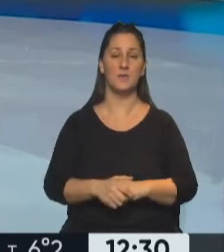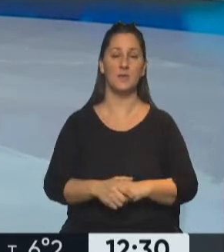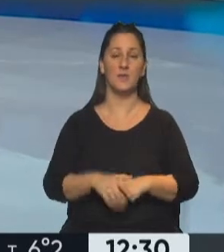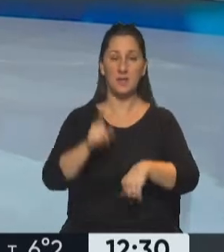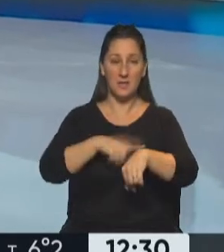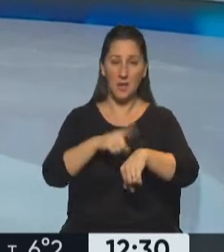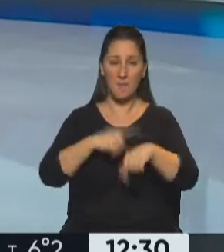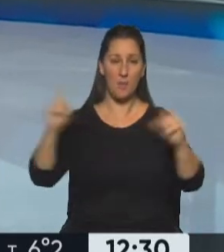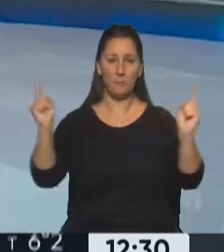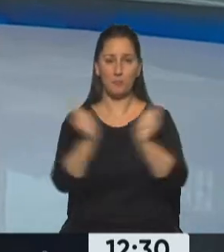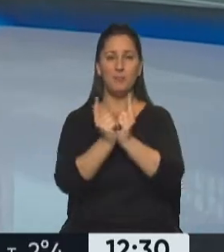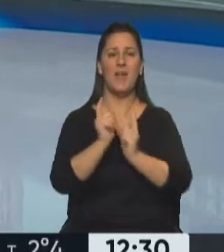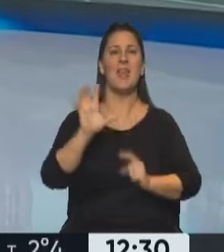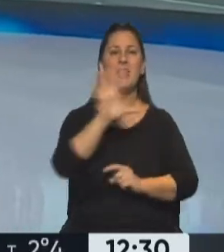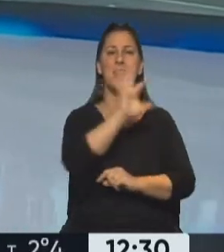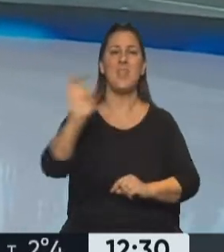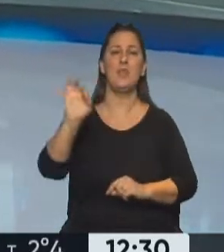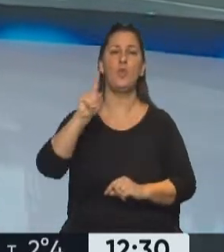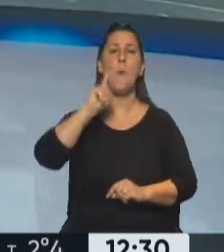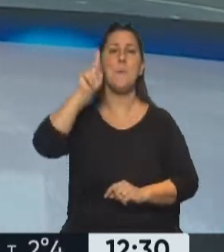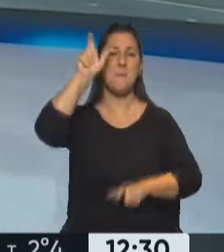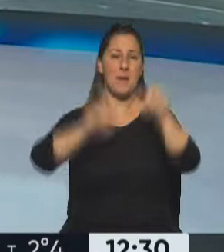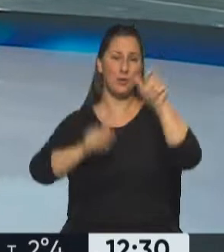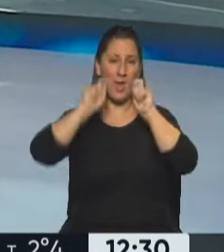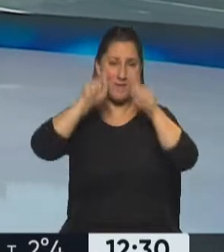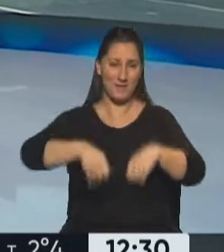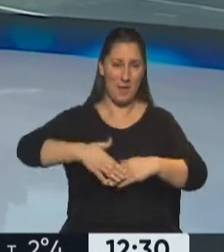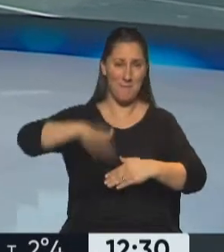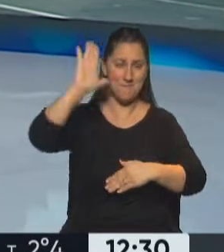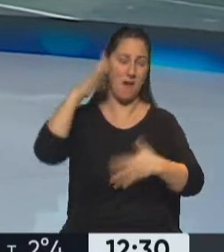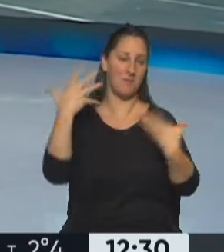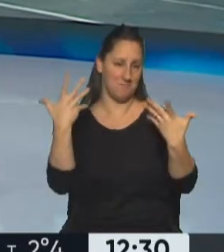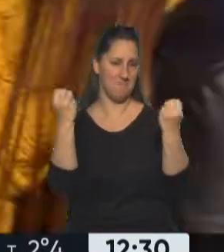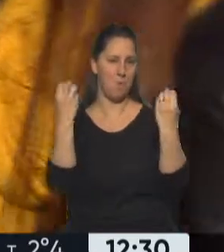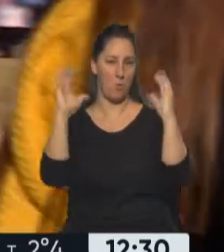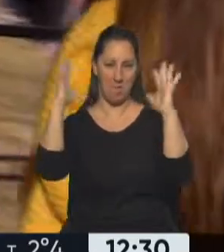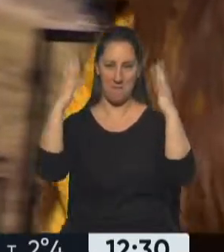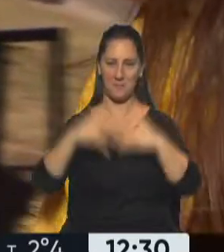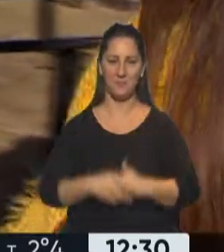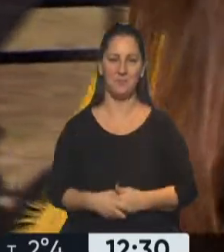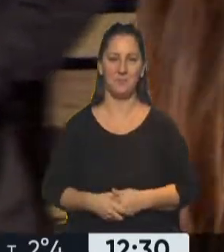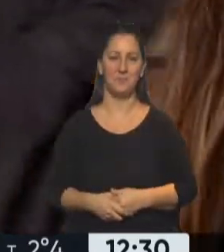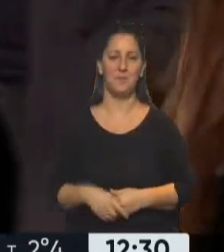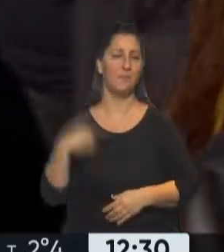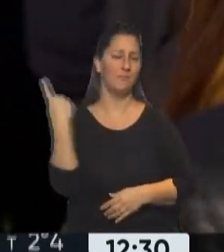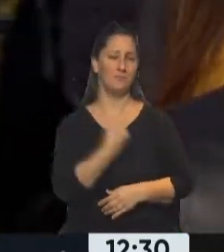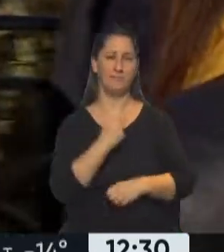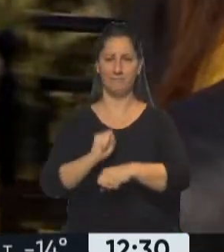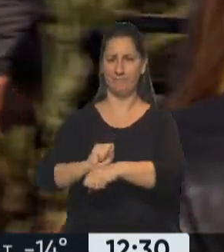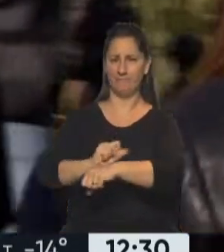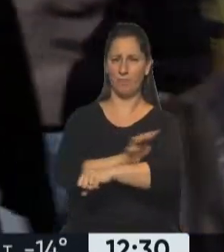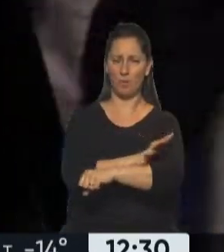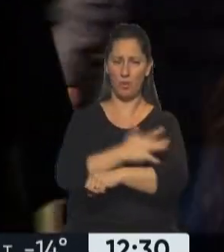días los más de 500.000 visitantes. Motivo para celebrarlo. Una gran emoción, ¿no?